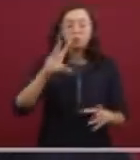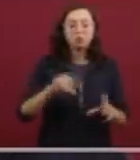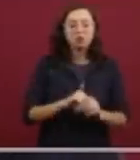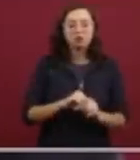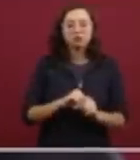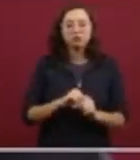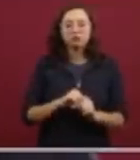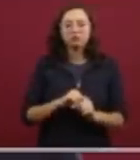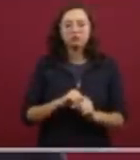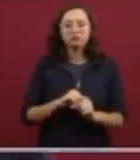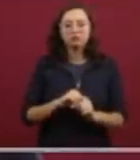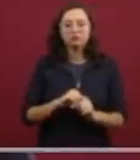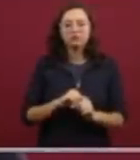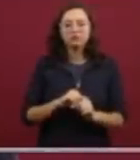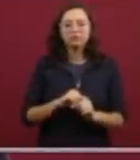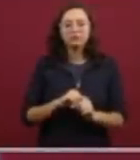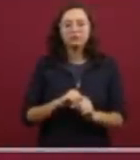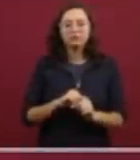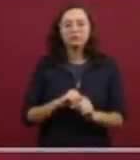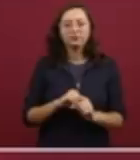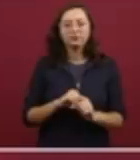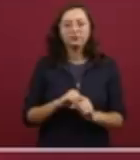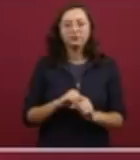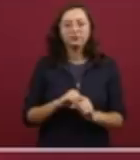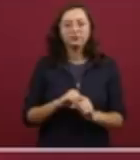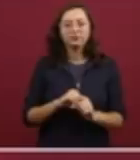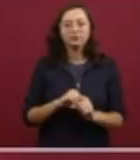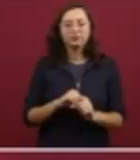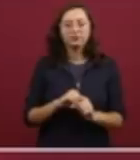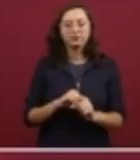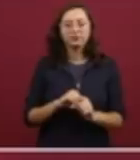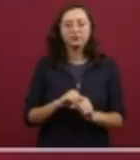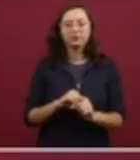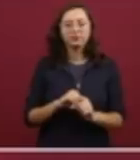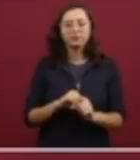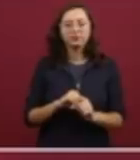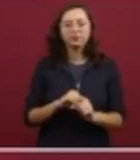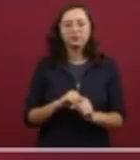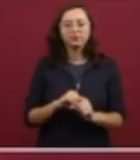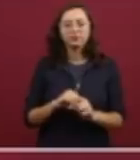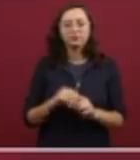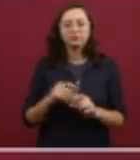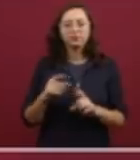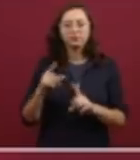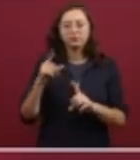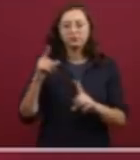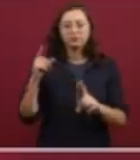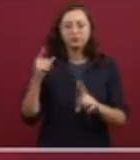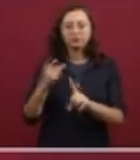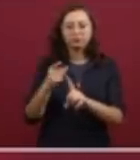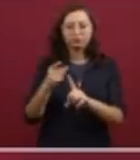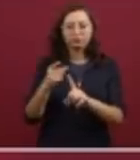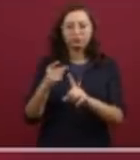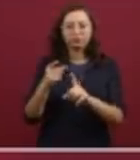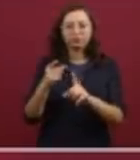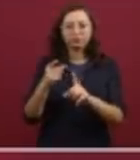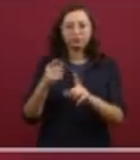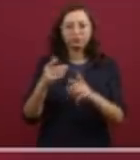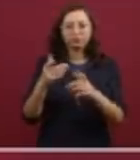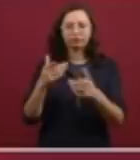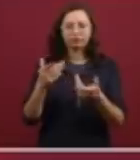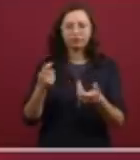parten de la periferia al centro,